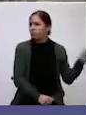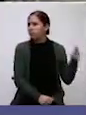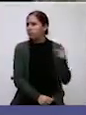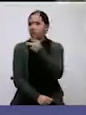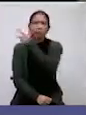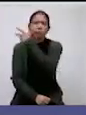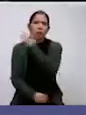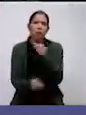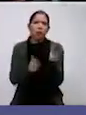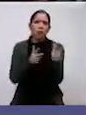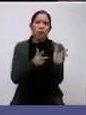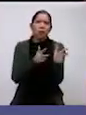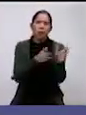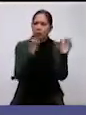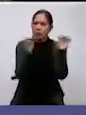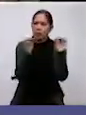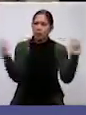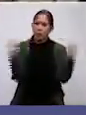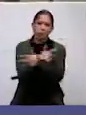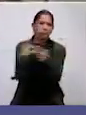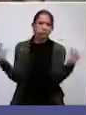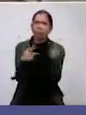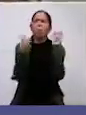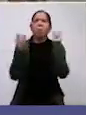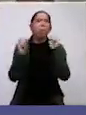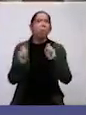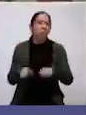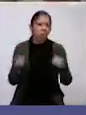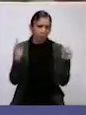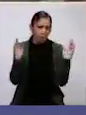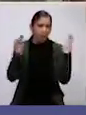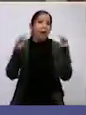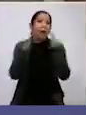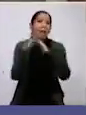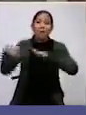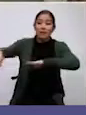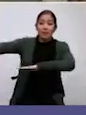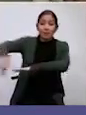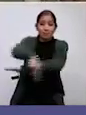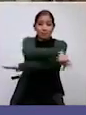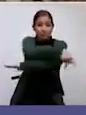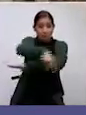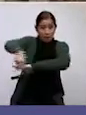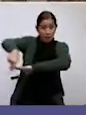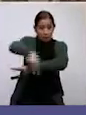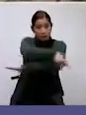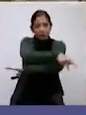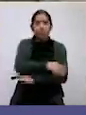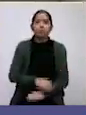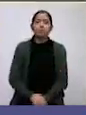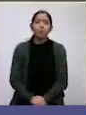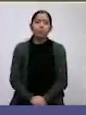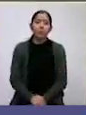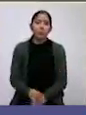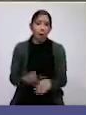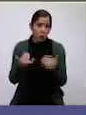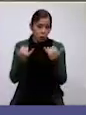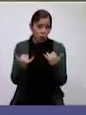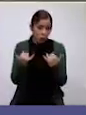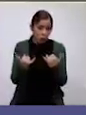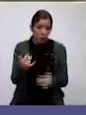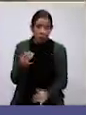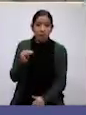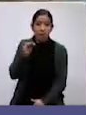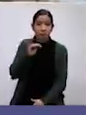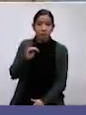tráfico vehicular en el Prado paseño donde nos encontramos. Hoy, miércoles 13 de abril, las